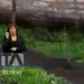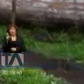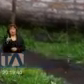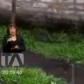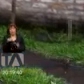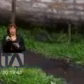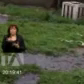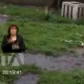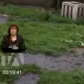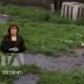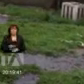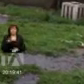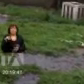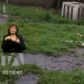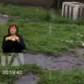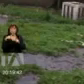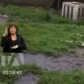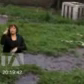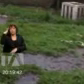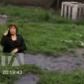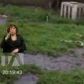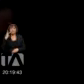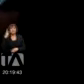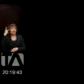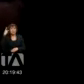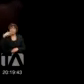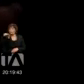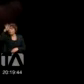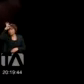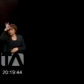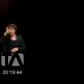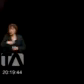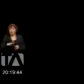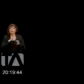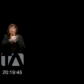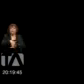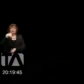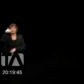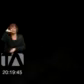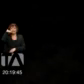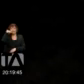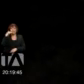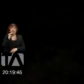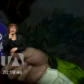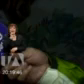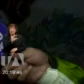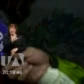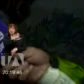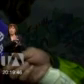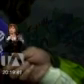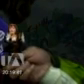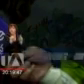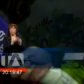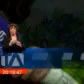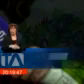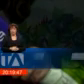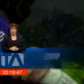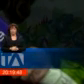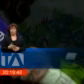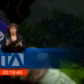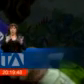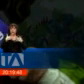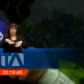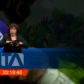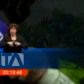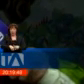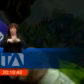sus primas lo sabían. Sus padres desconocían de su partida, hasta cuando una llamada de Miriam alertó a su familia. Cuando están viajando